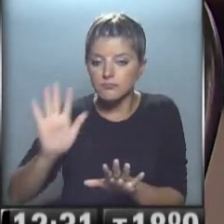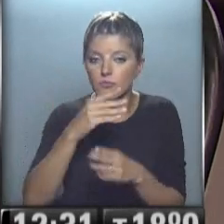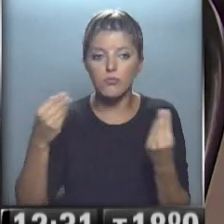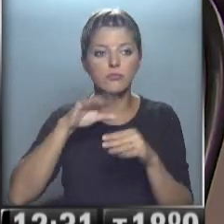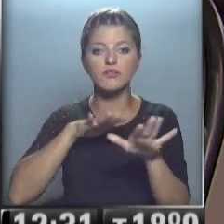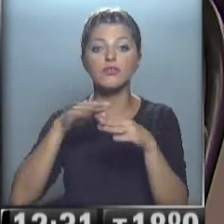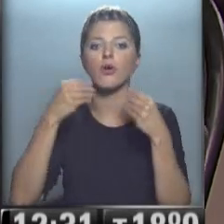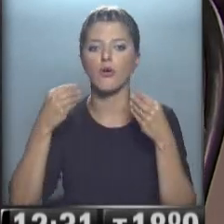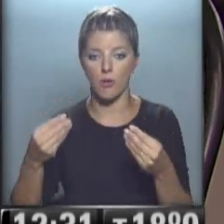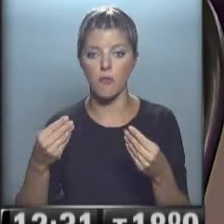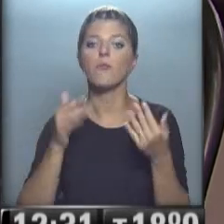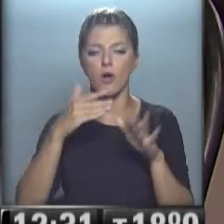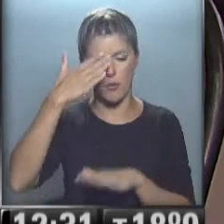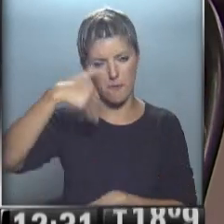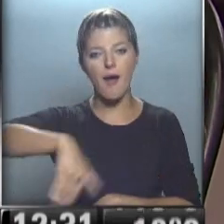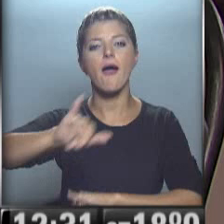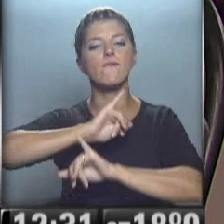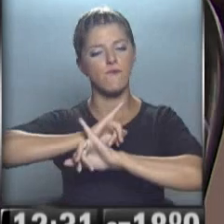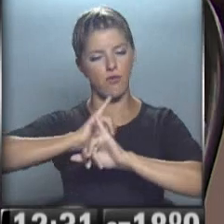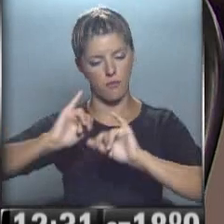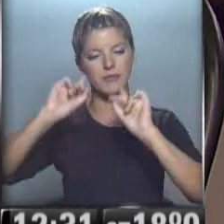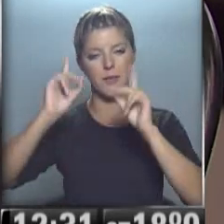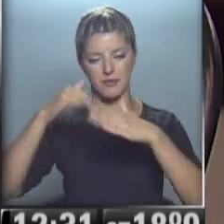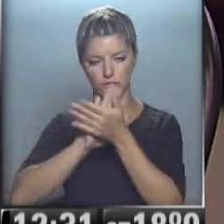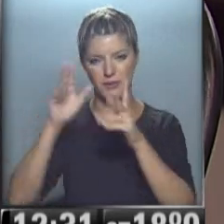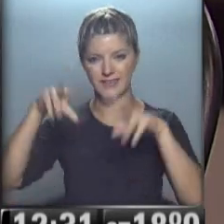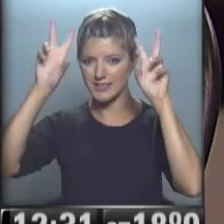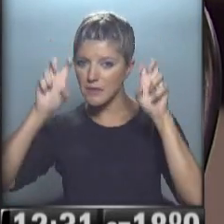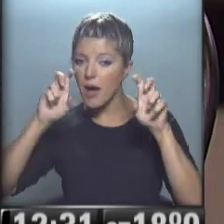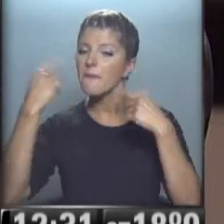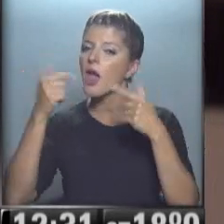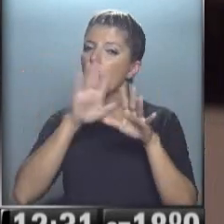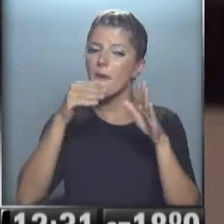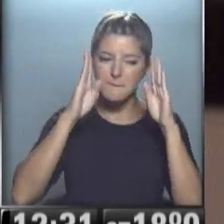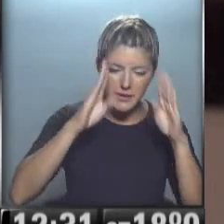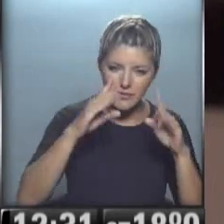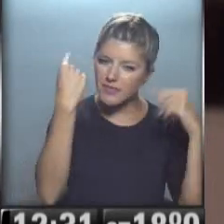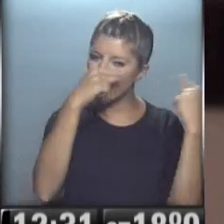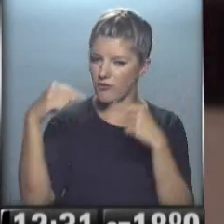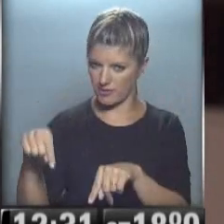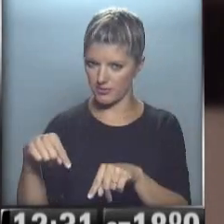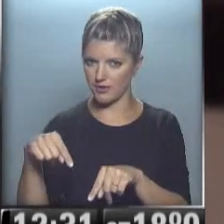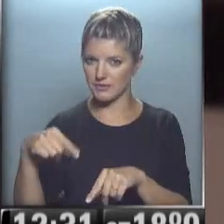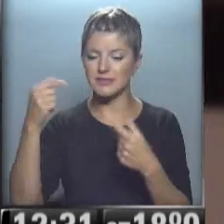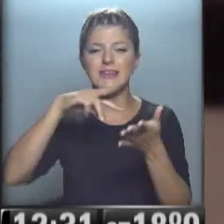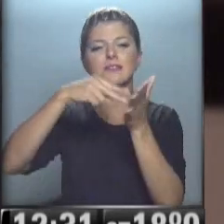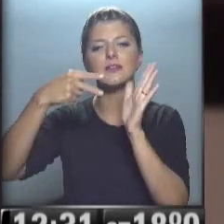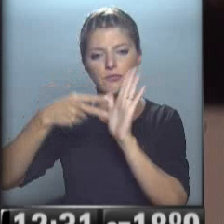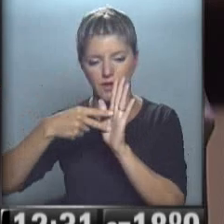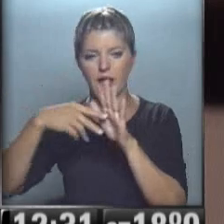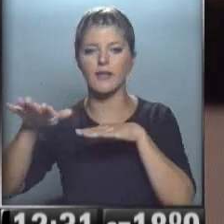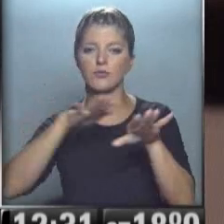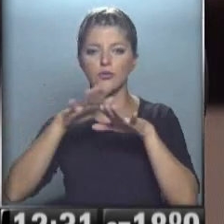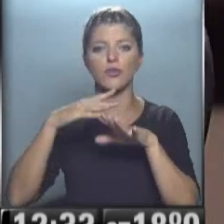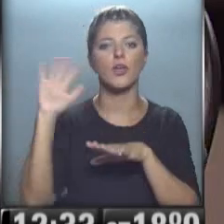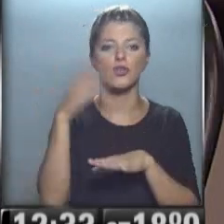Qué pasó con con este vuelo vamos a tener un informe enfocando el tema desde otro lado Qué significa eh toda la disputa en cuanto